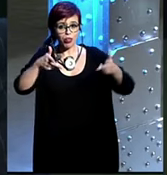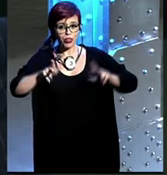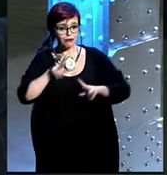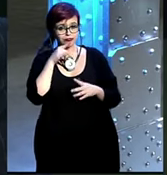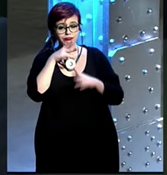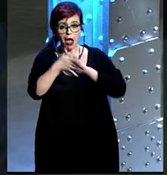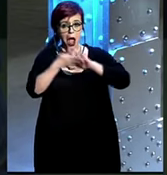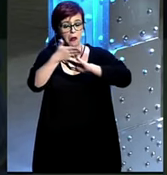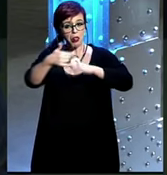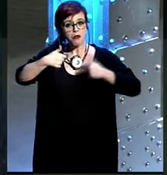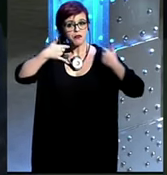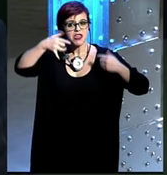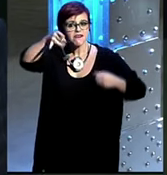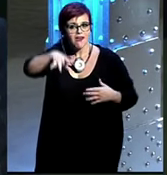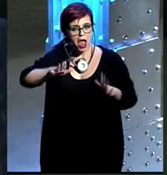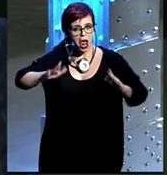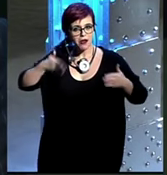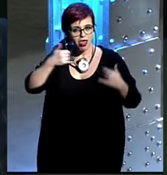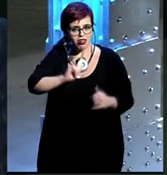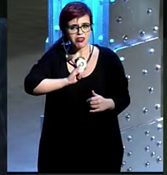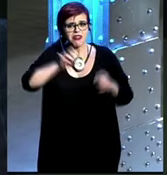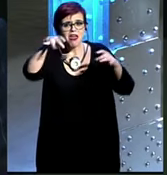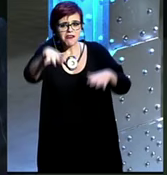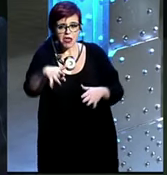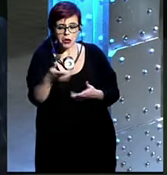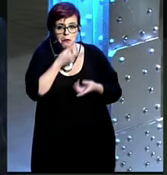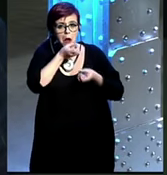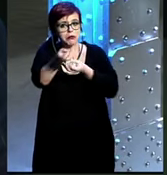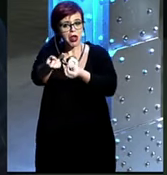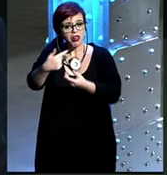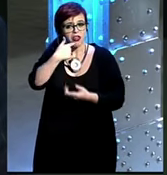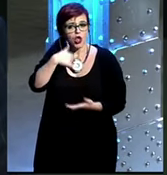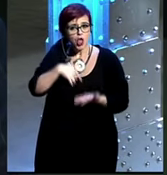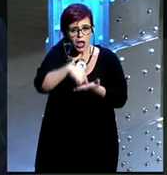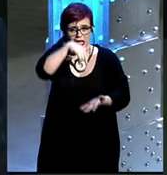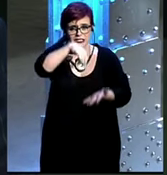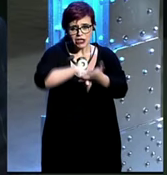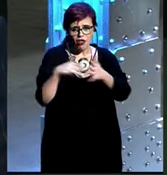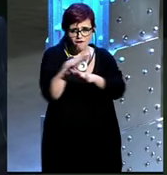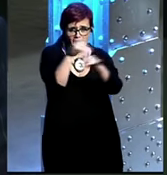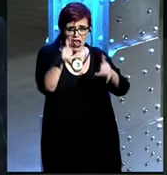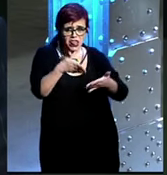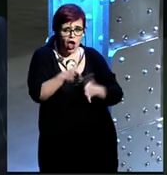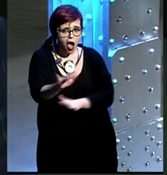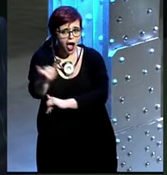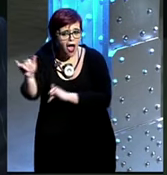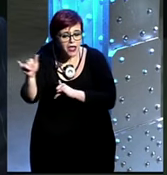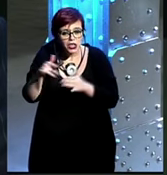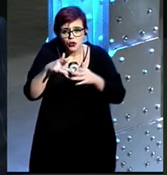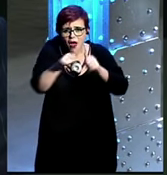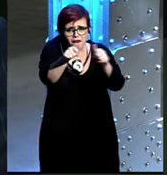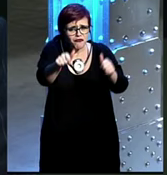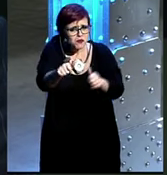ustedes hablando de quién soy, diciéndole abiertamente que estoy casado felizmente, que tengo hijos y que de muchas